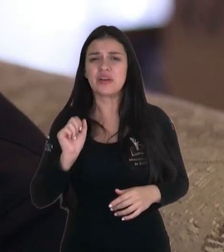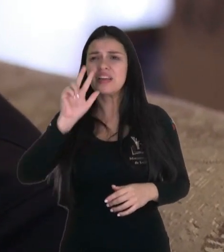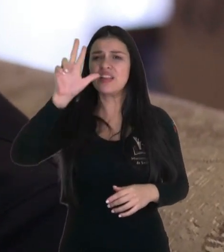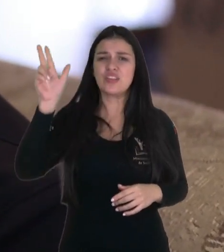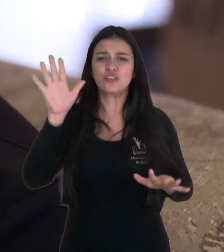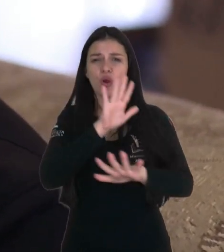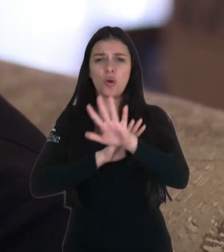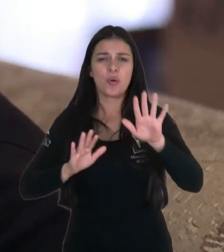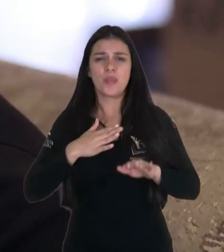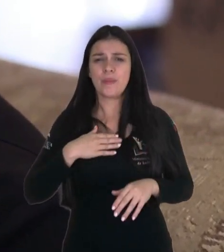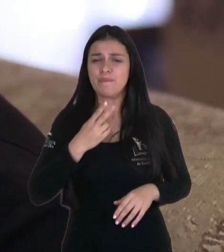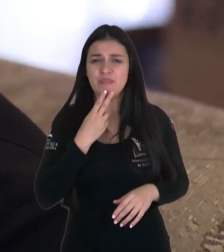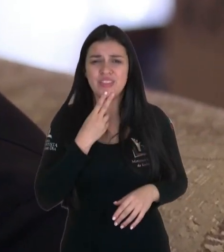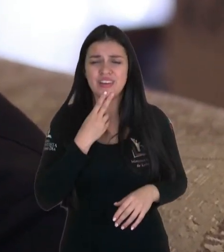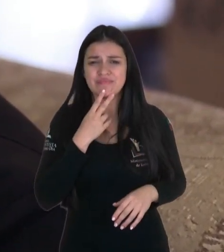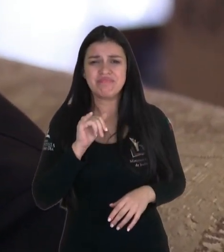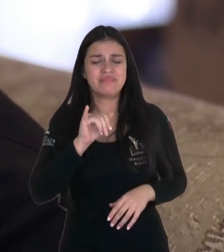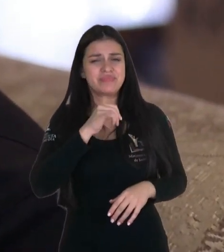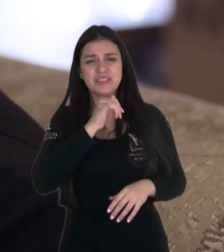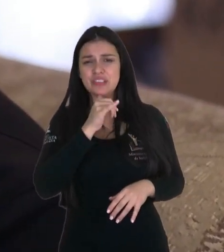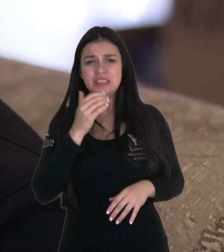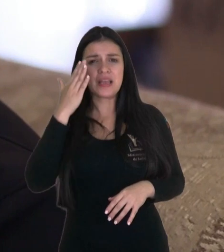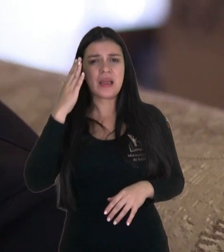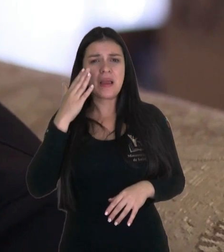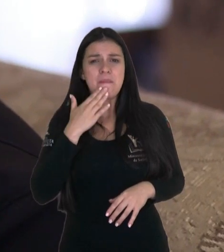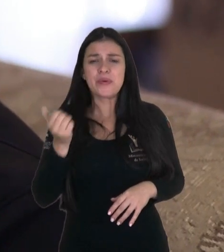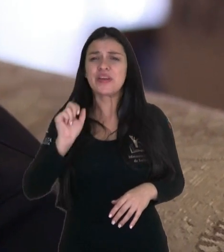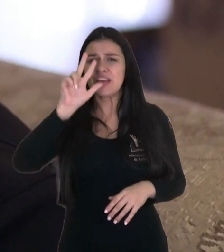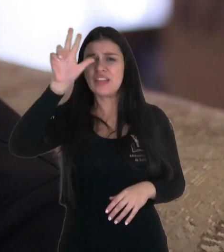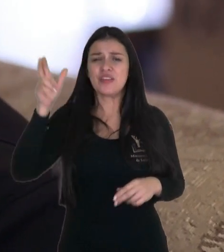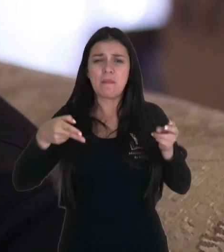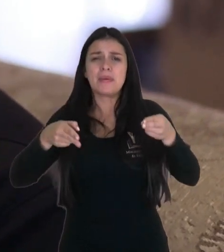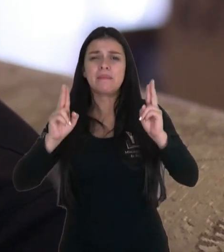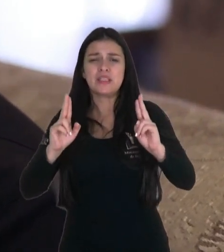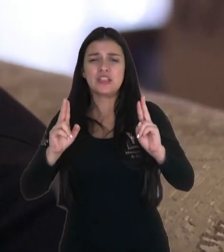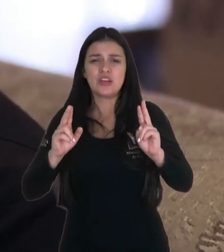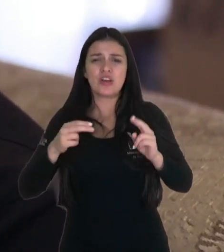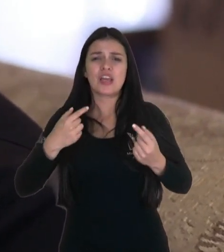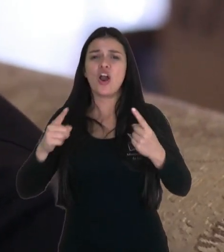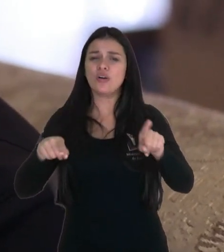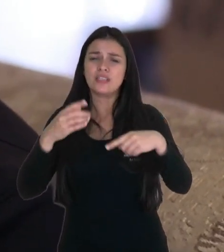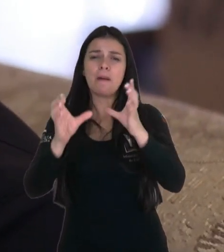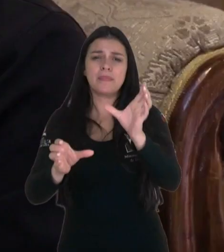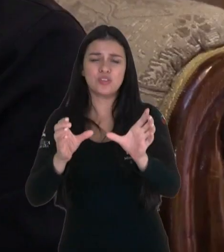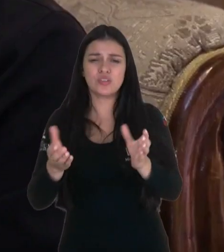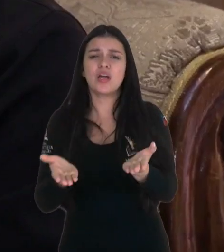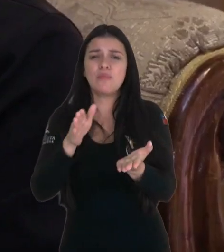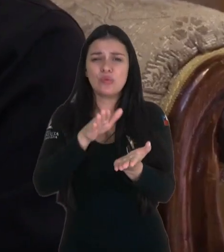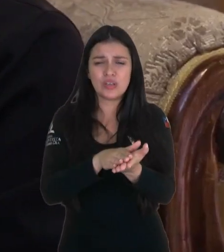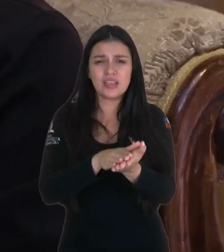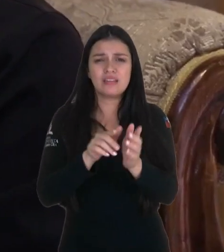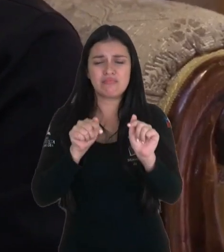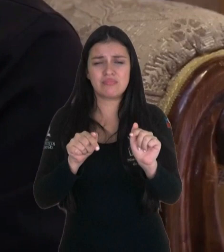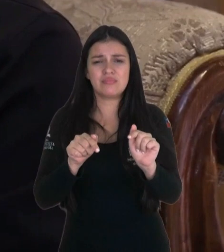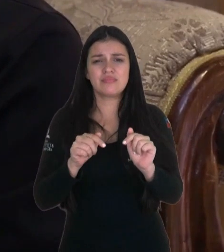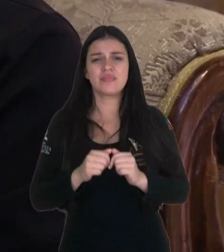vida. Tampoco sé por qué Dios permitió que otros murieran en esas trágicas circunstancias. Quería